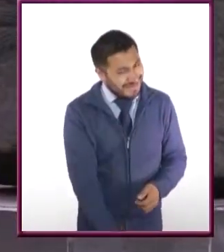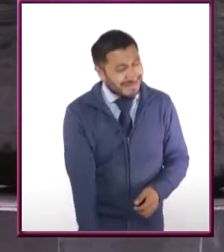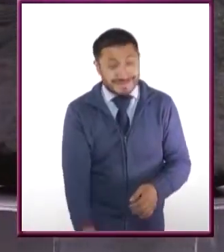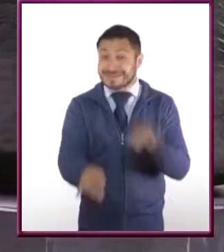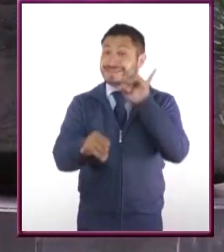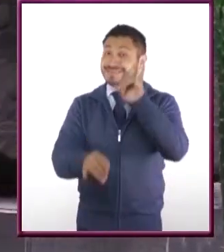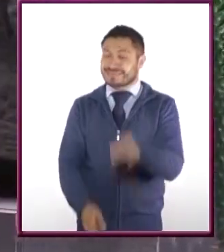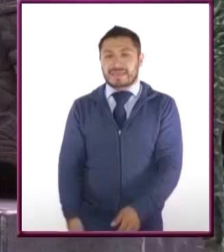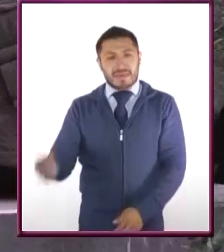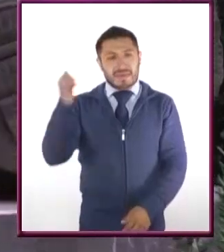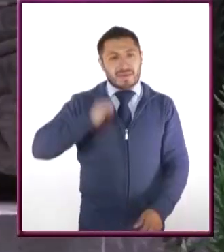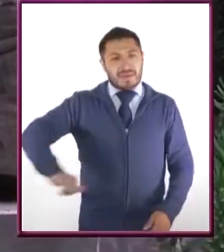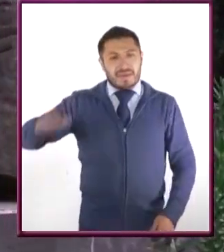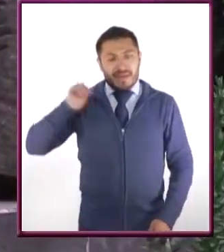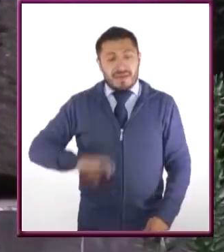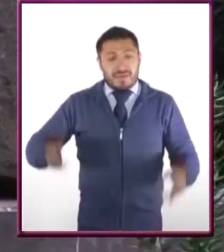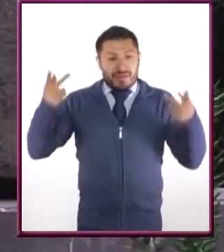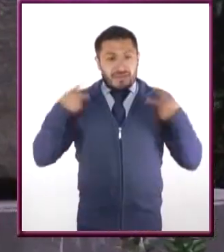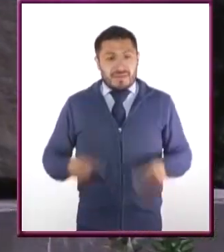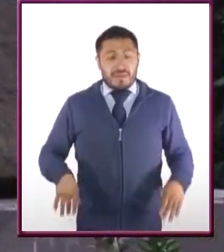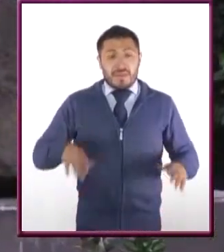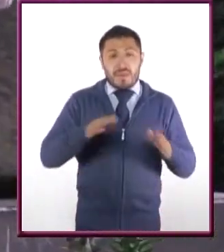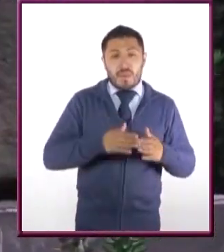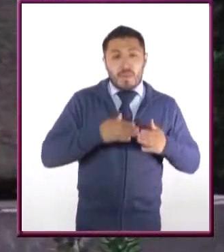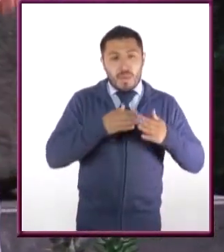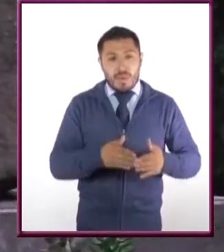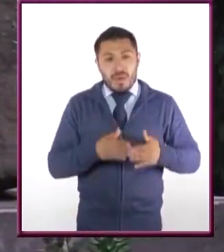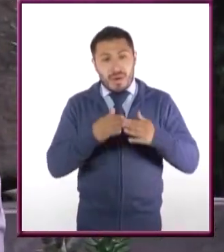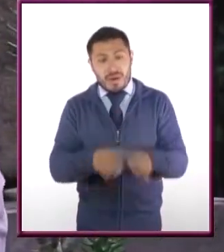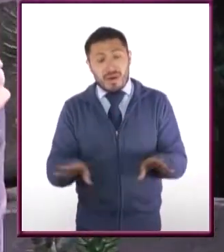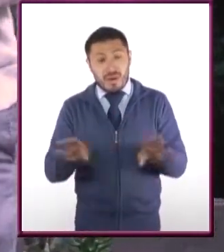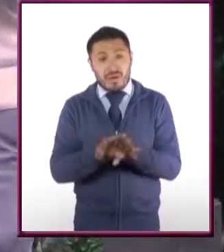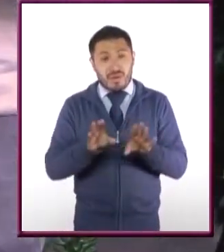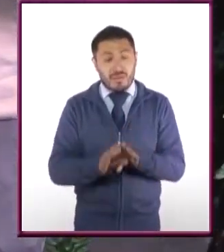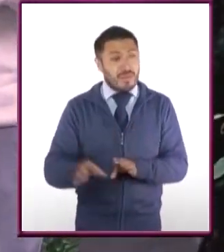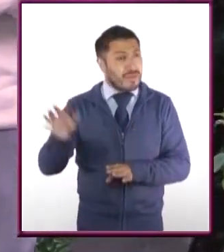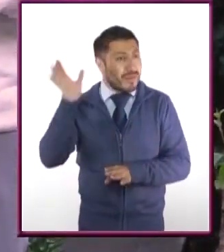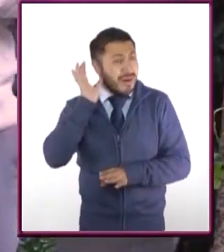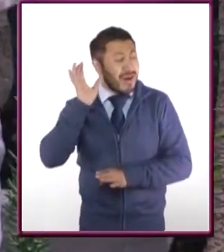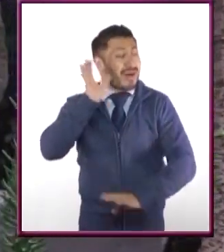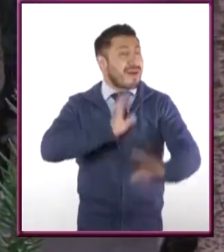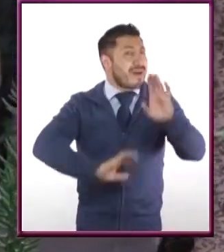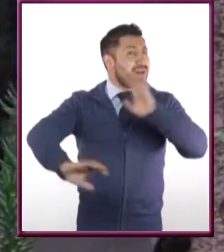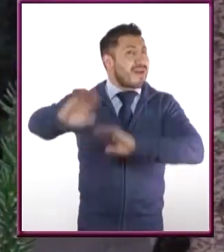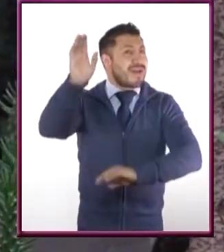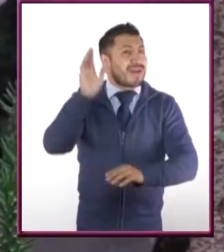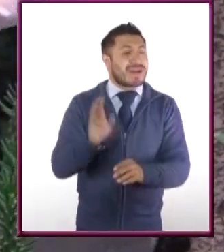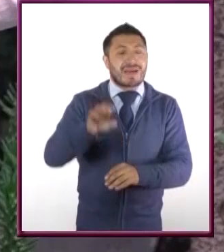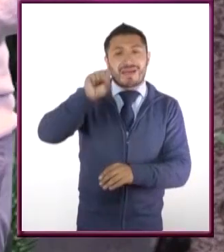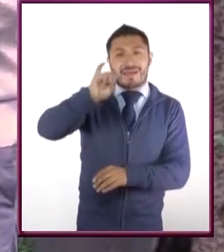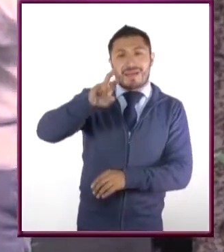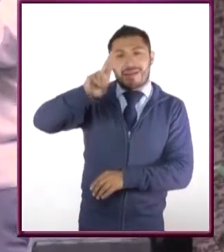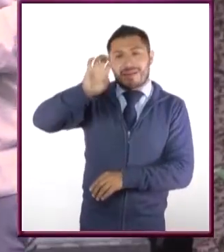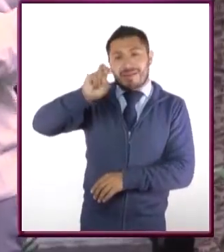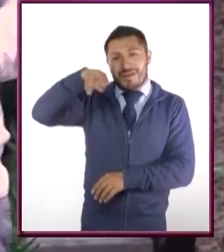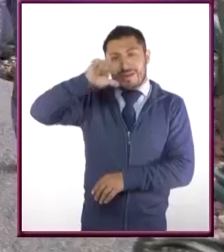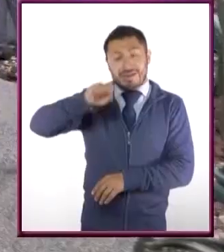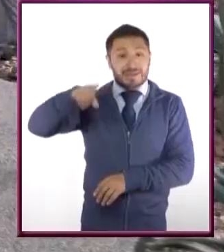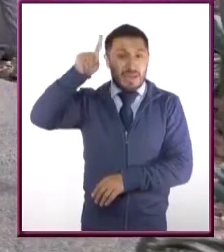Los antiguos marineros decían que el mar los atraía con cantos de sirenas. Y ahora estoy igual, pero con los cantos de las